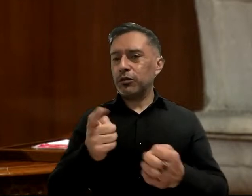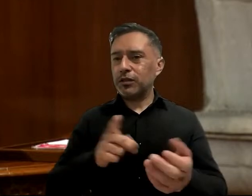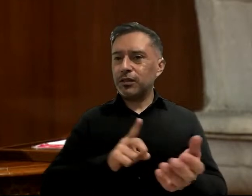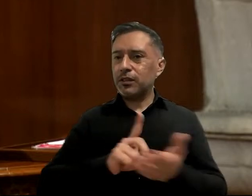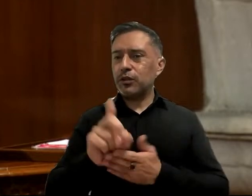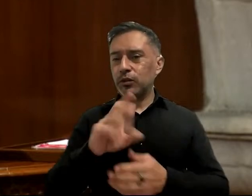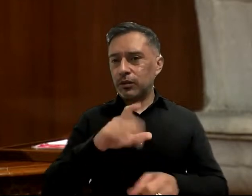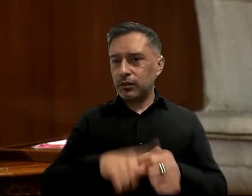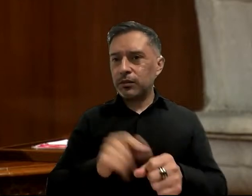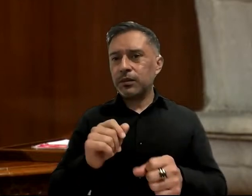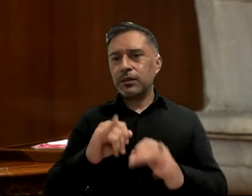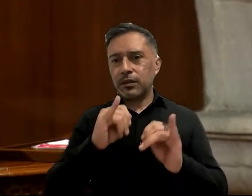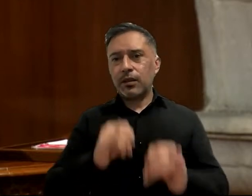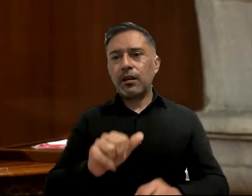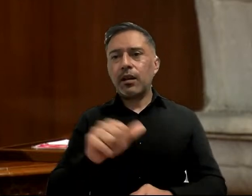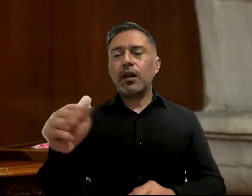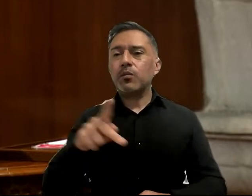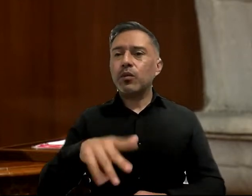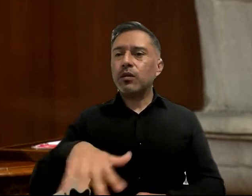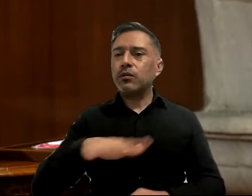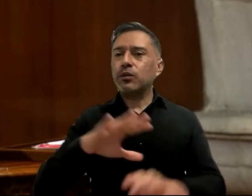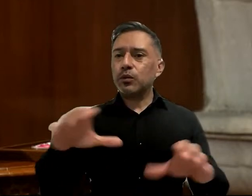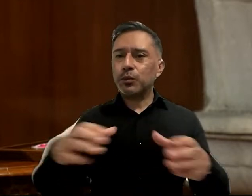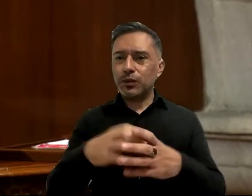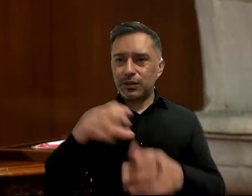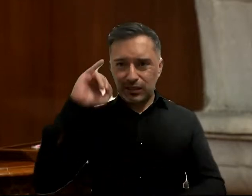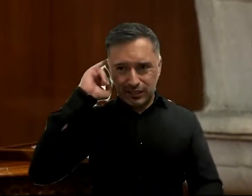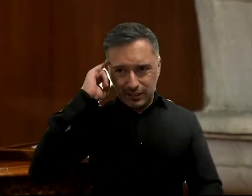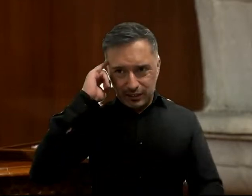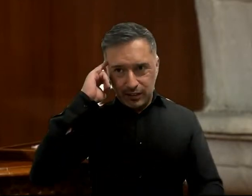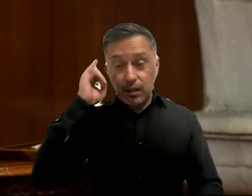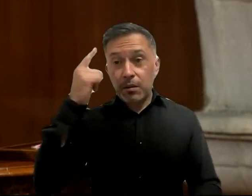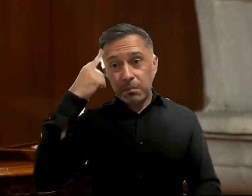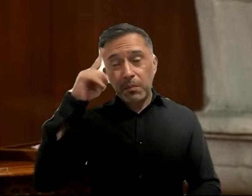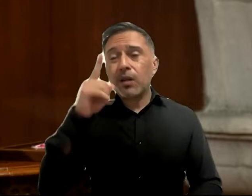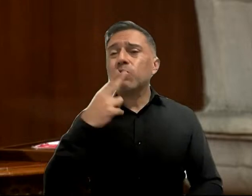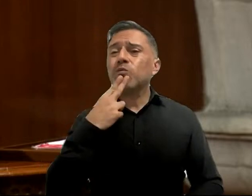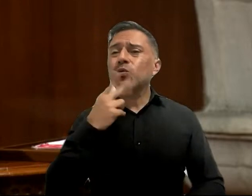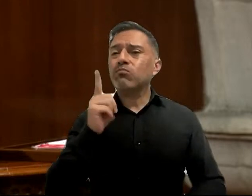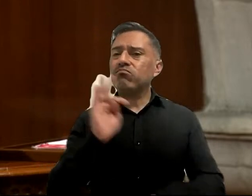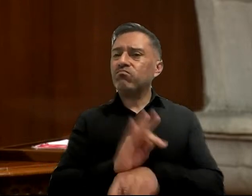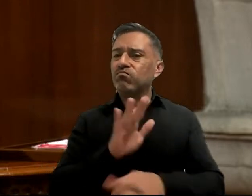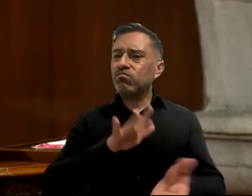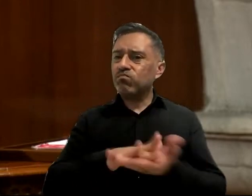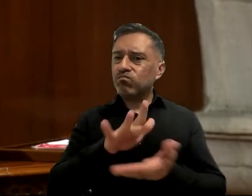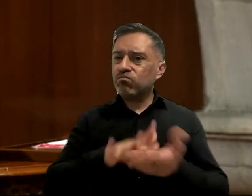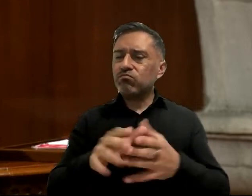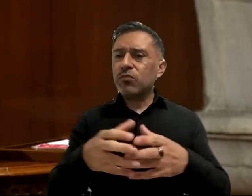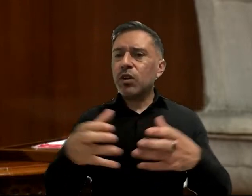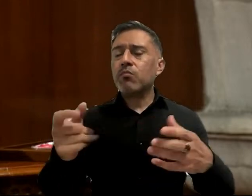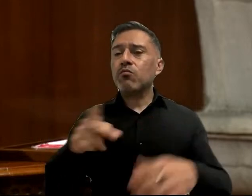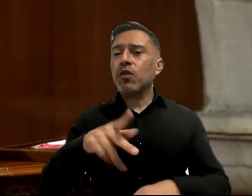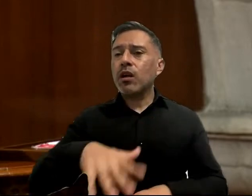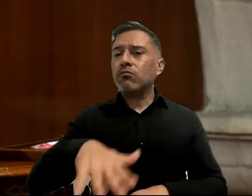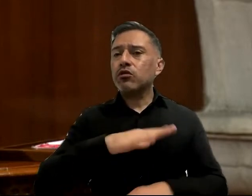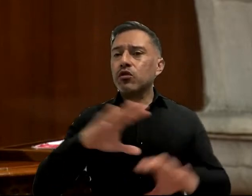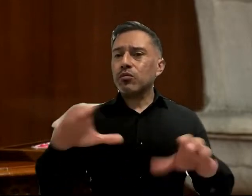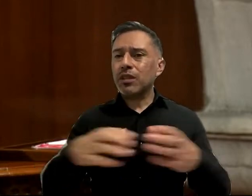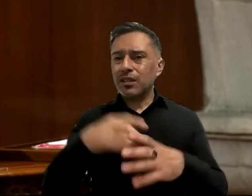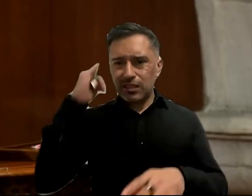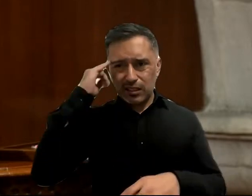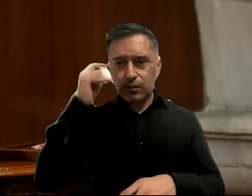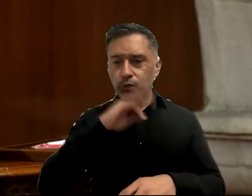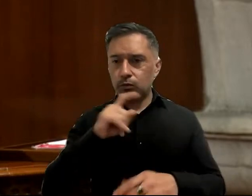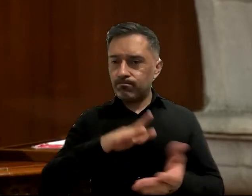e individuales de los pueblos y comunidades indígenas para fortalecer a los pueblos y comunidades, favoreciendo la